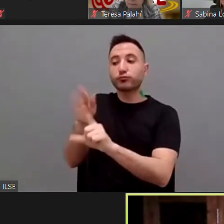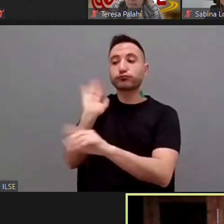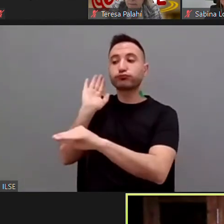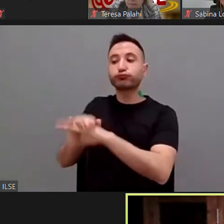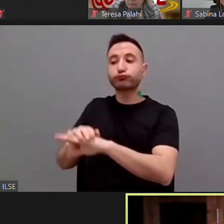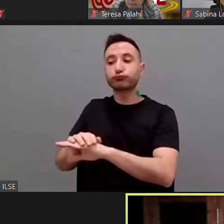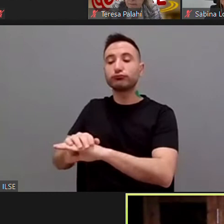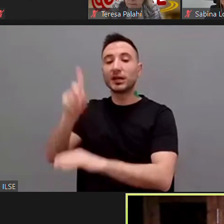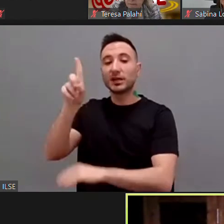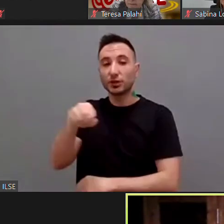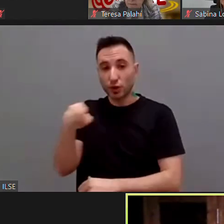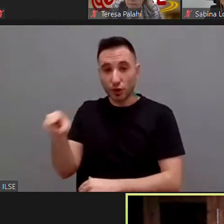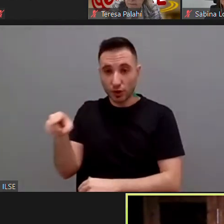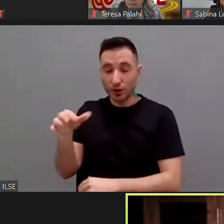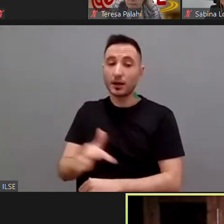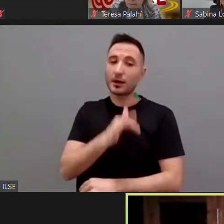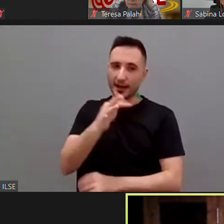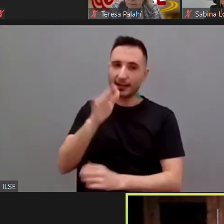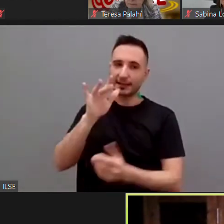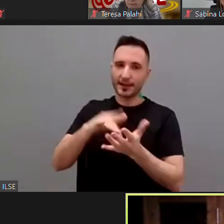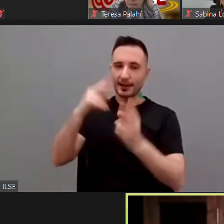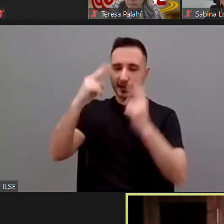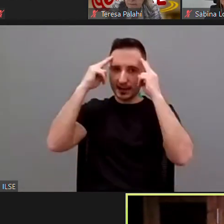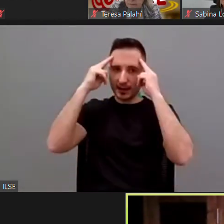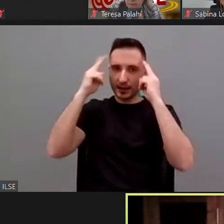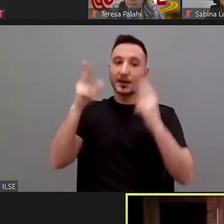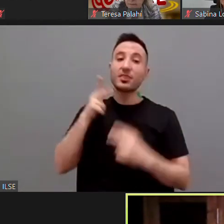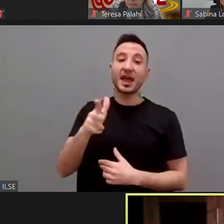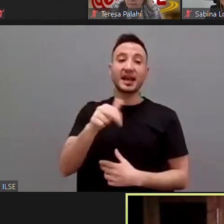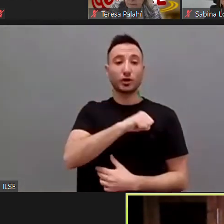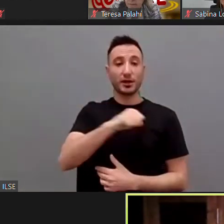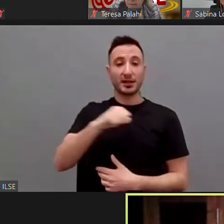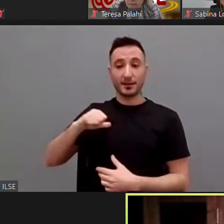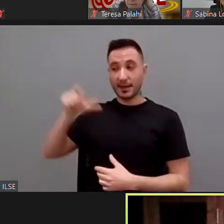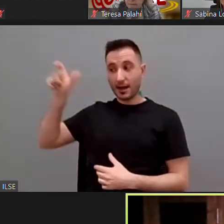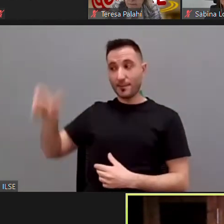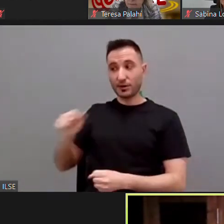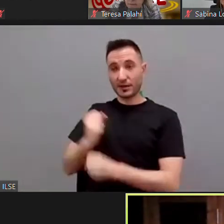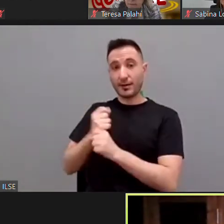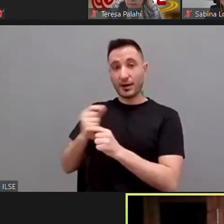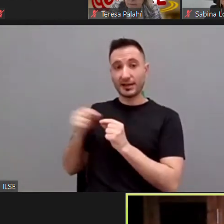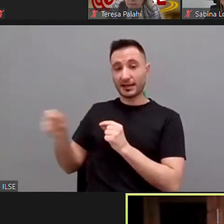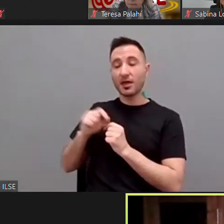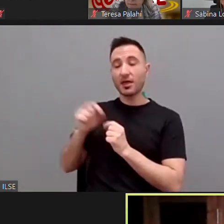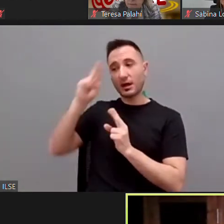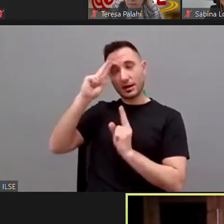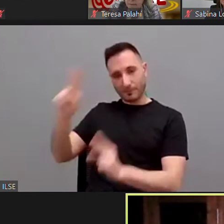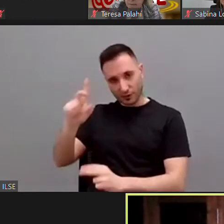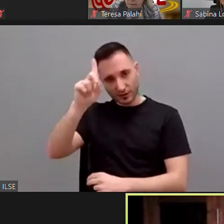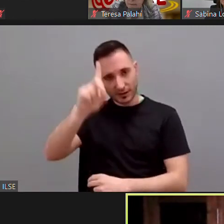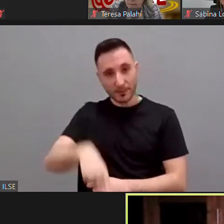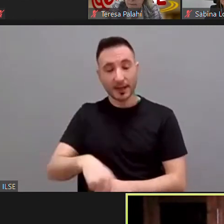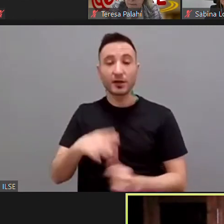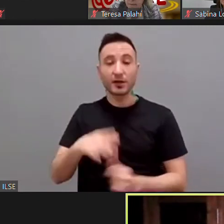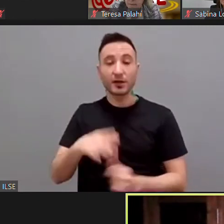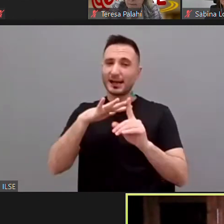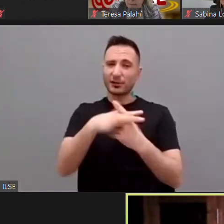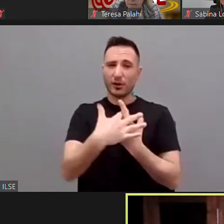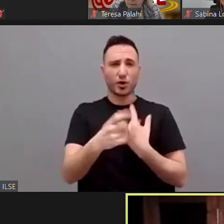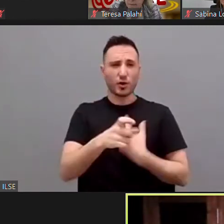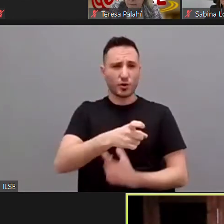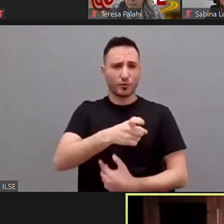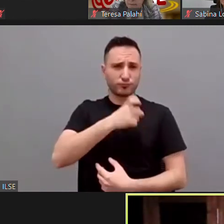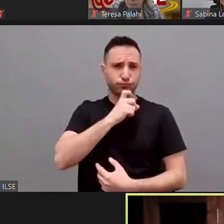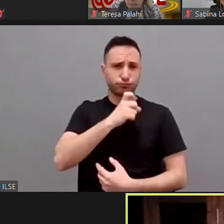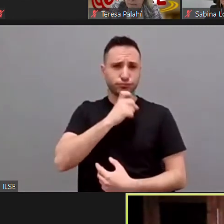el respeto, obviamente, del derecho a la intimidad del trabajador a distancia. Es una situación bastante difícil que iremos viendo cómo